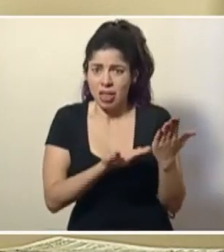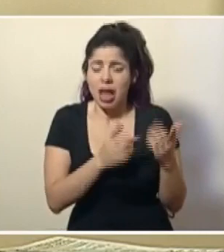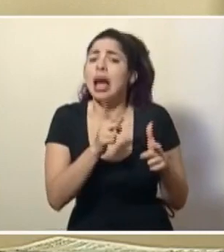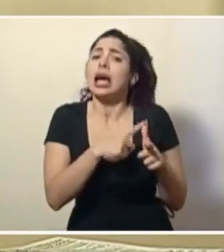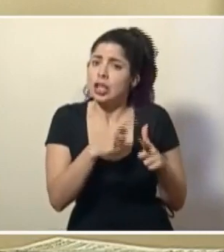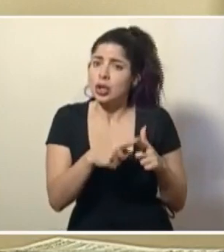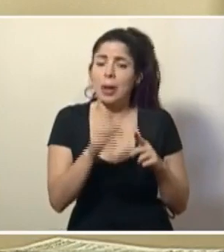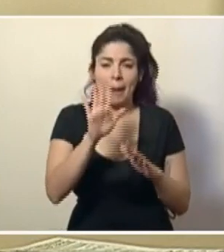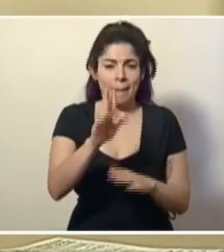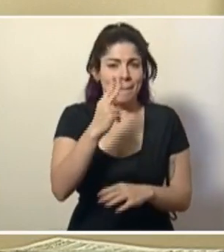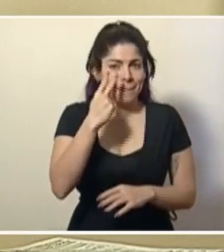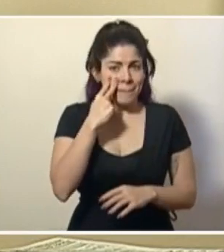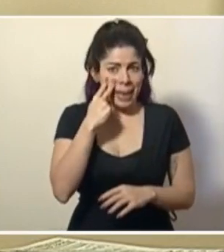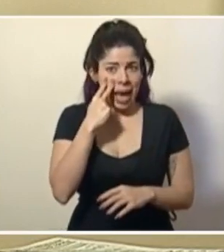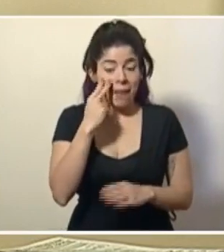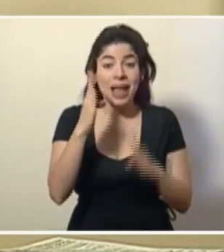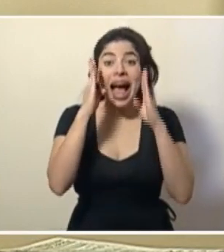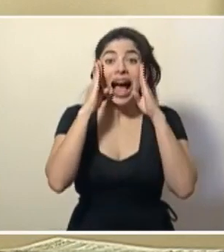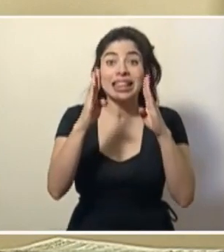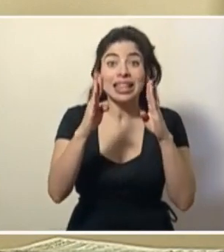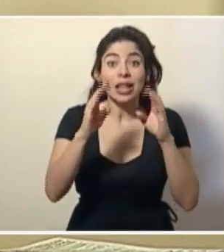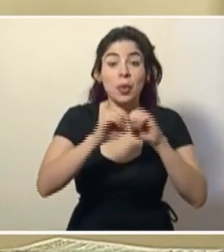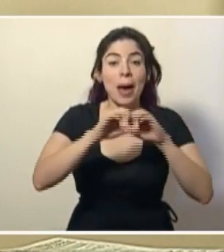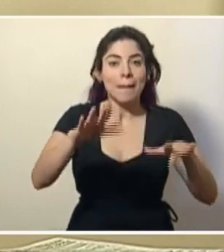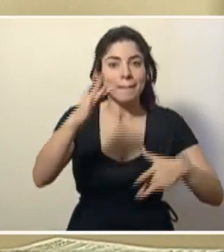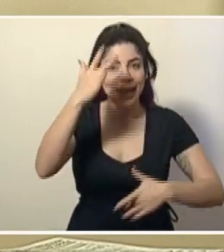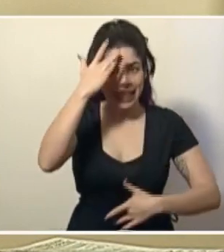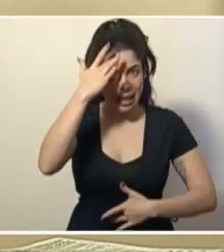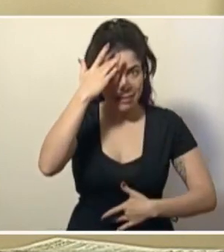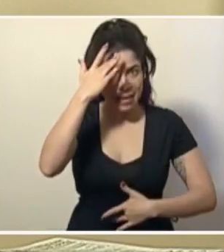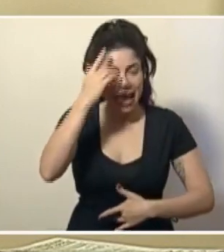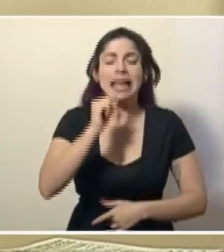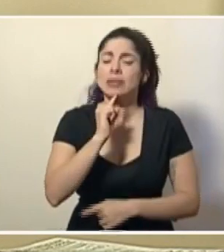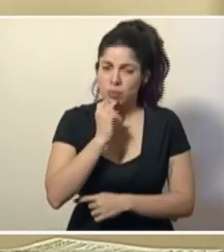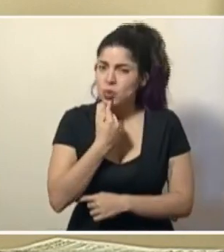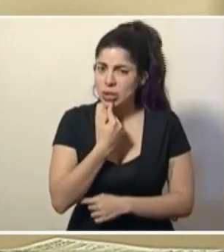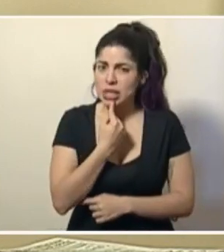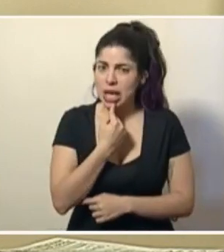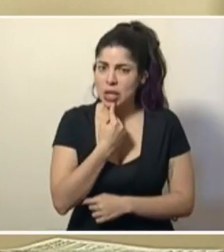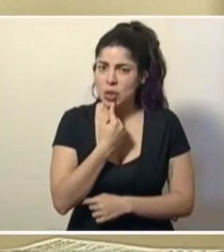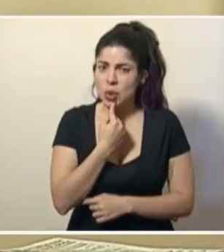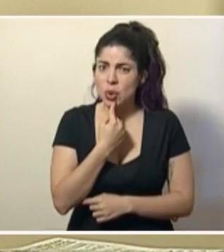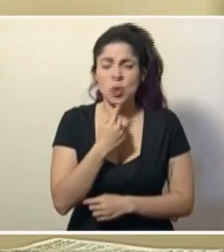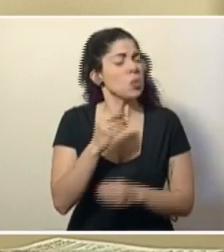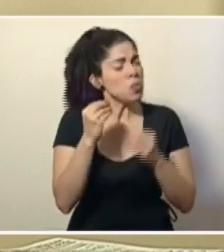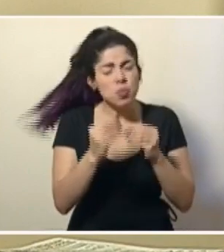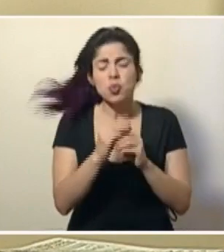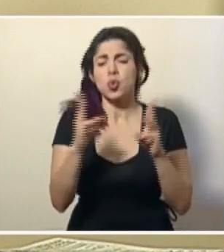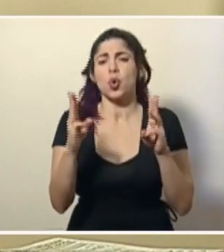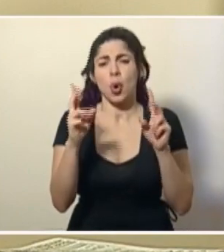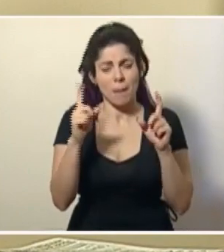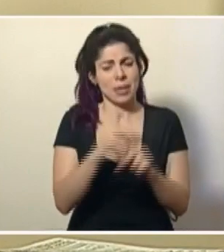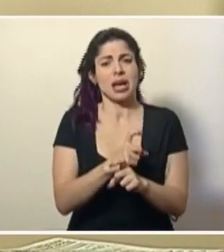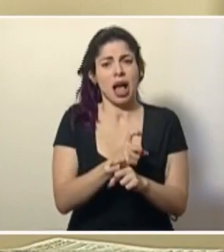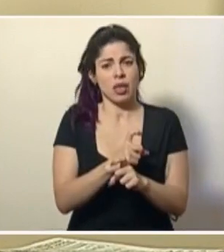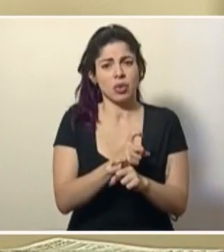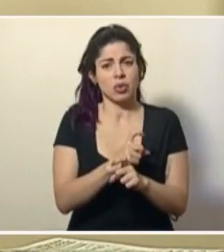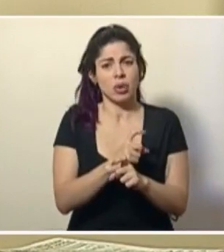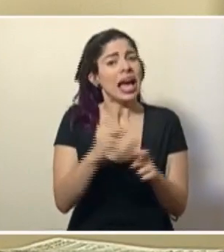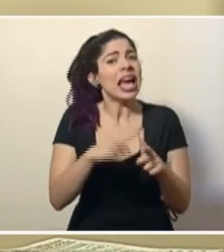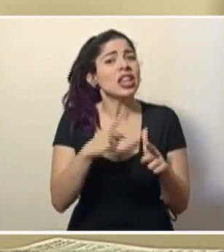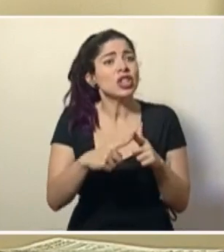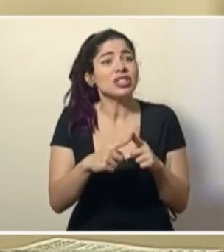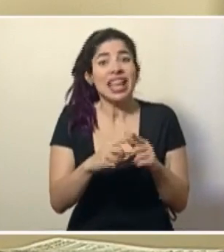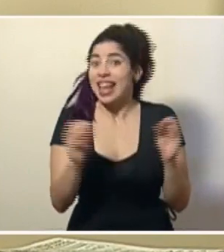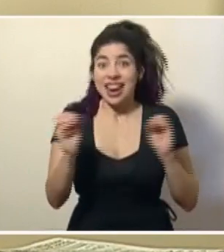Entonces, aquí, vean, atender una pandemia es cosa seria y muy complicada. Y